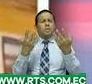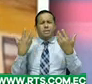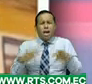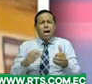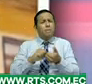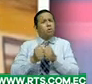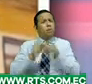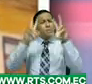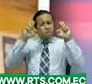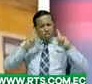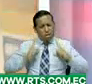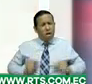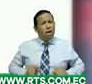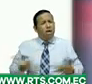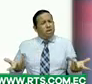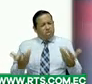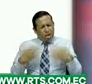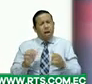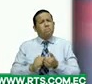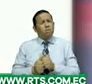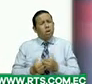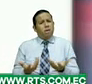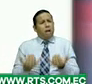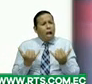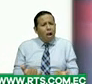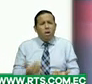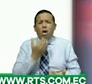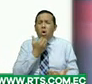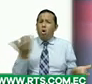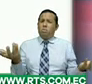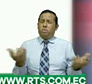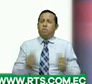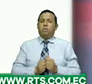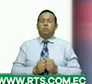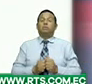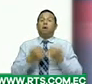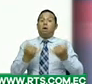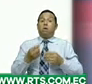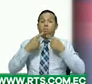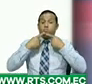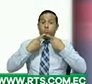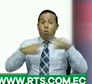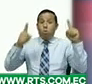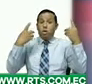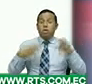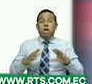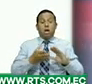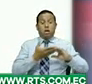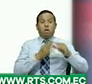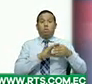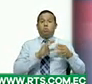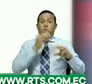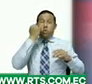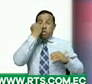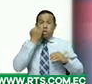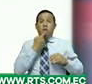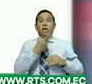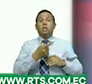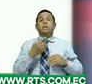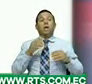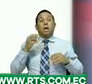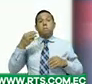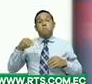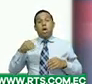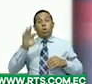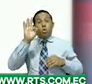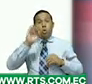sin vacunas. De manera pública, Ecuarunari informó que desde este miércoles 17 de febrero a las 9 de la mañana se iniciará lo que calificaron